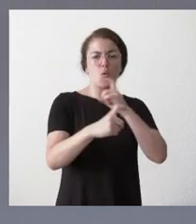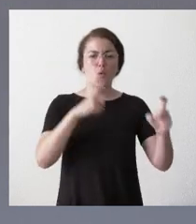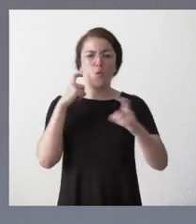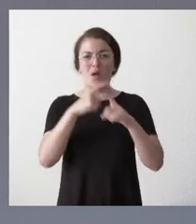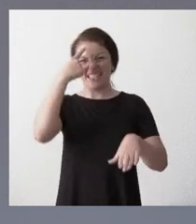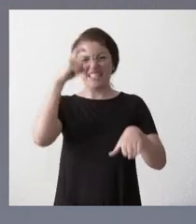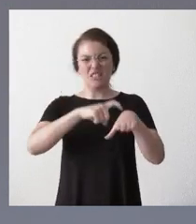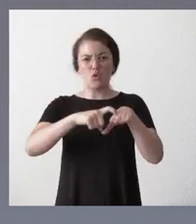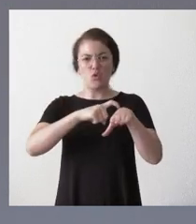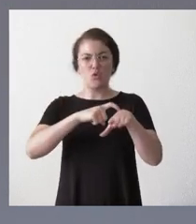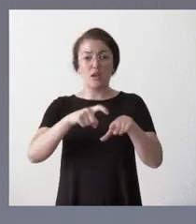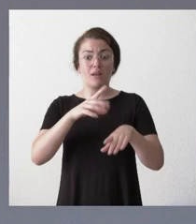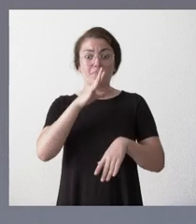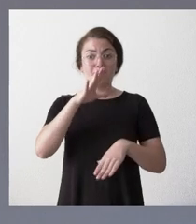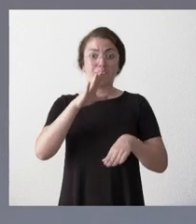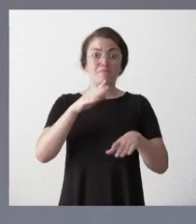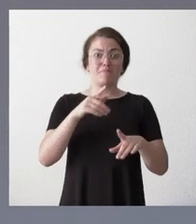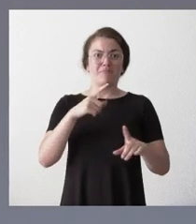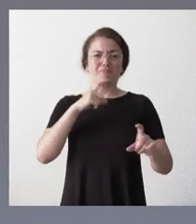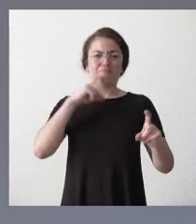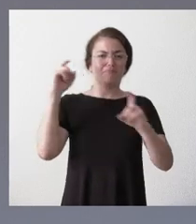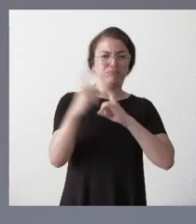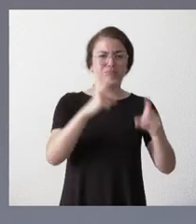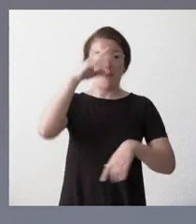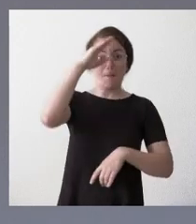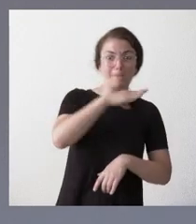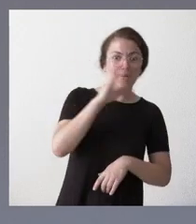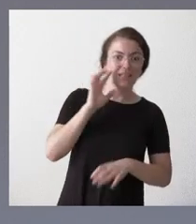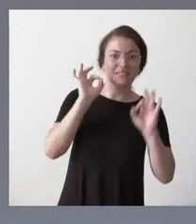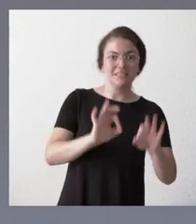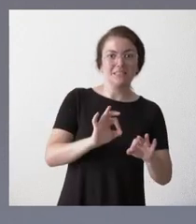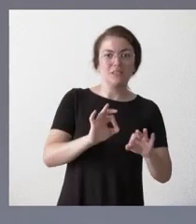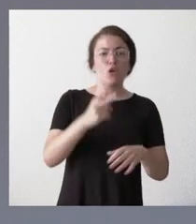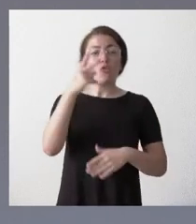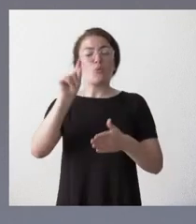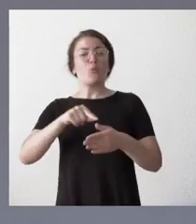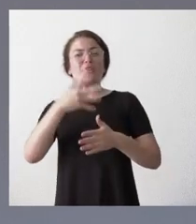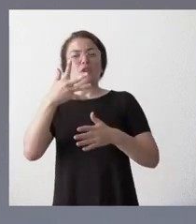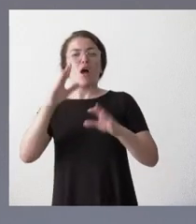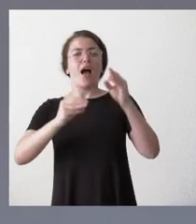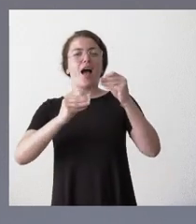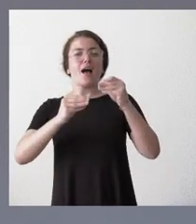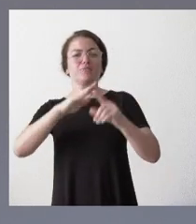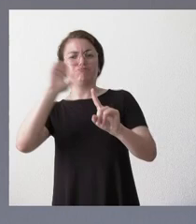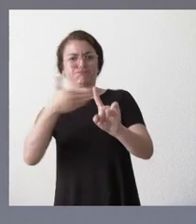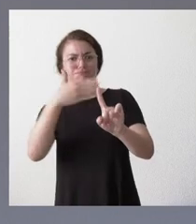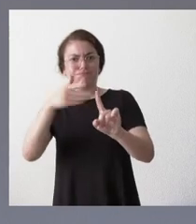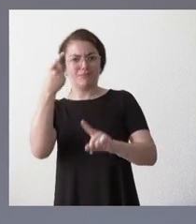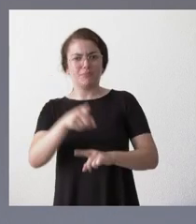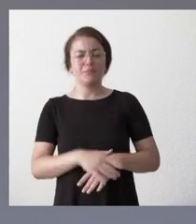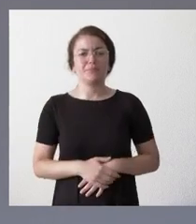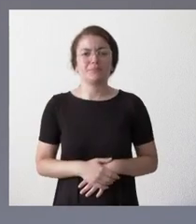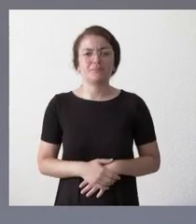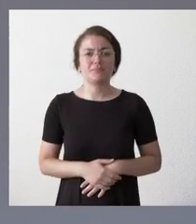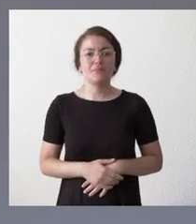un 3,2% de ellos han llegado a ejercer violencia física. Y dentro del Sistema de Atención a